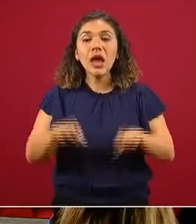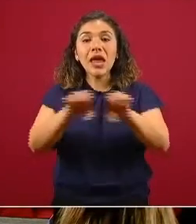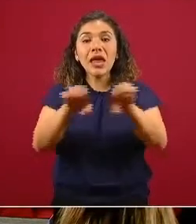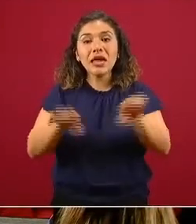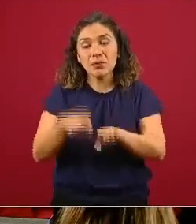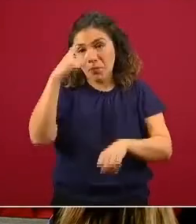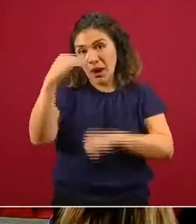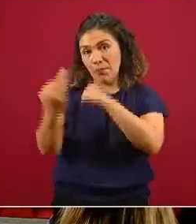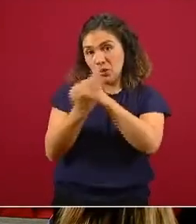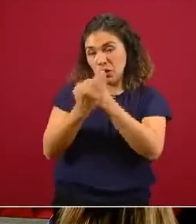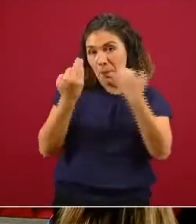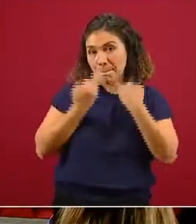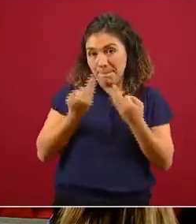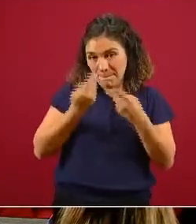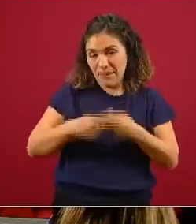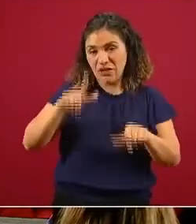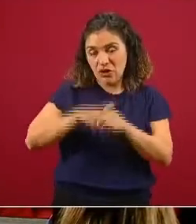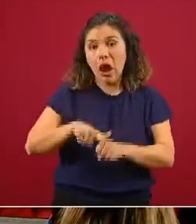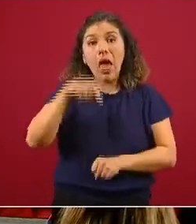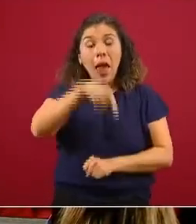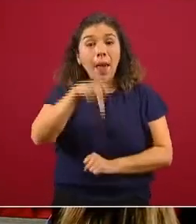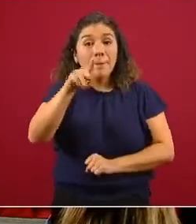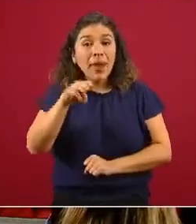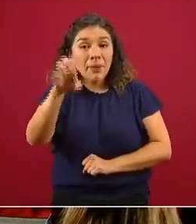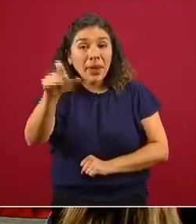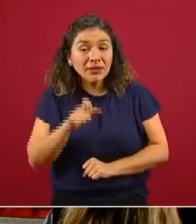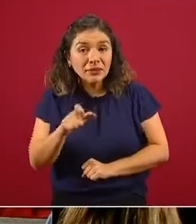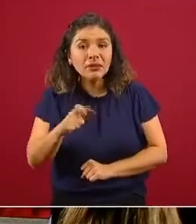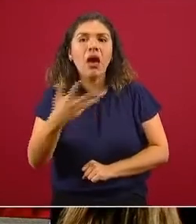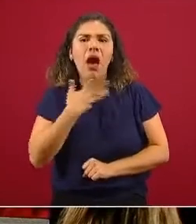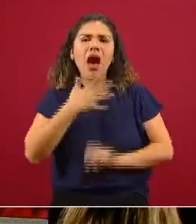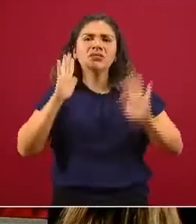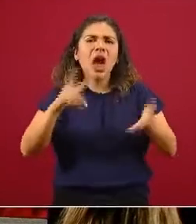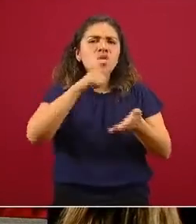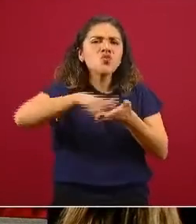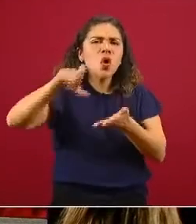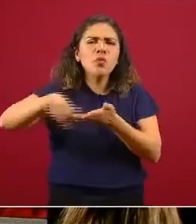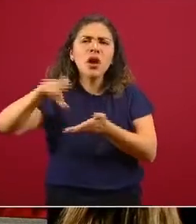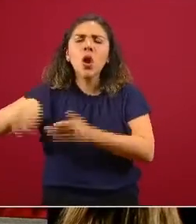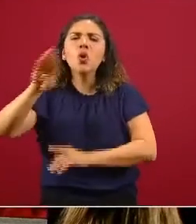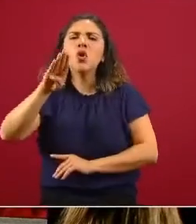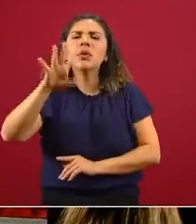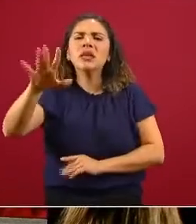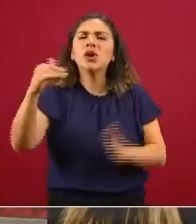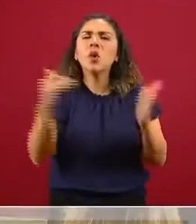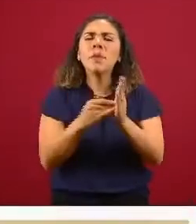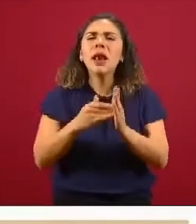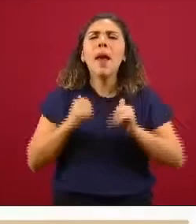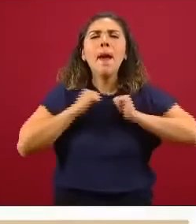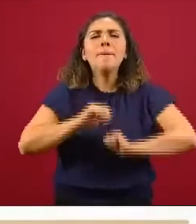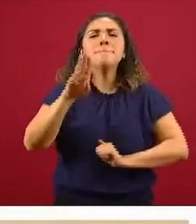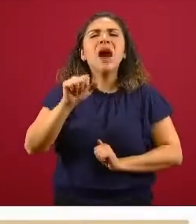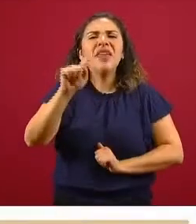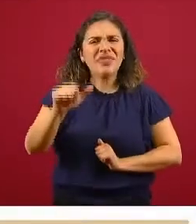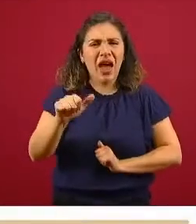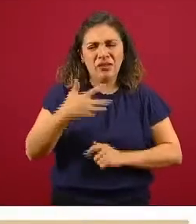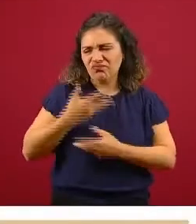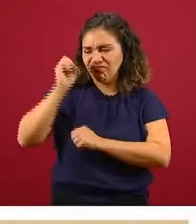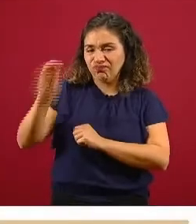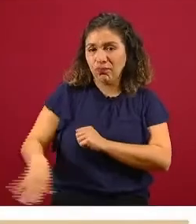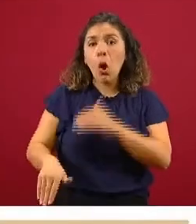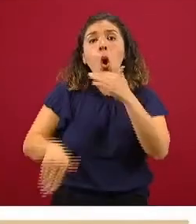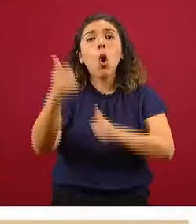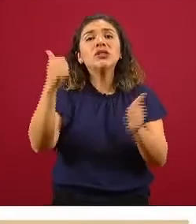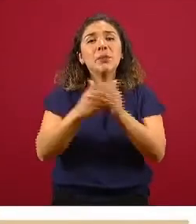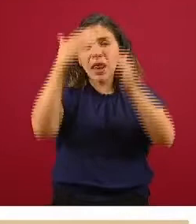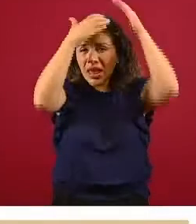Equipo de protección. En Pemex hemos comprado 95,000 batas desechables, 11,000